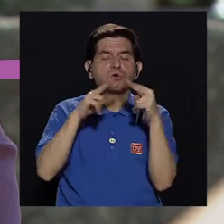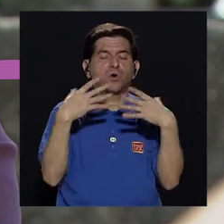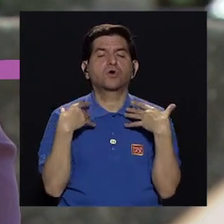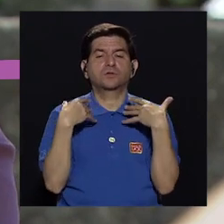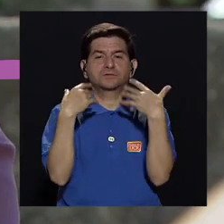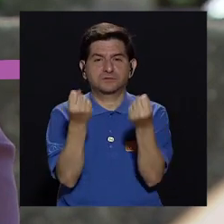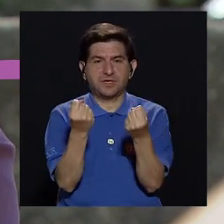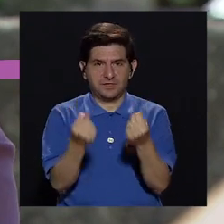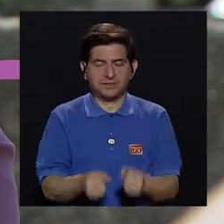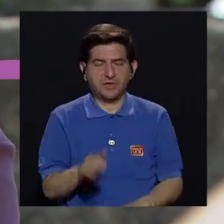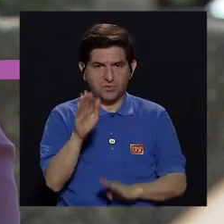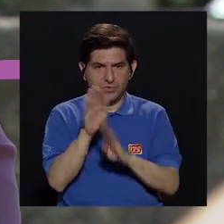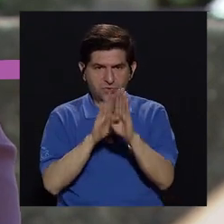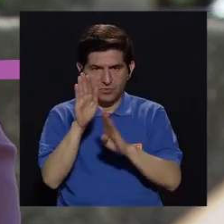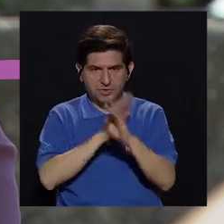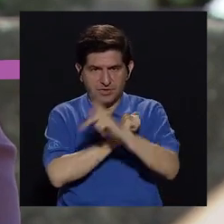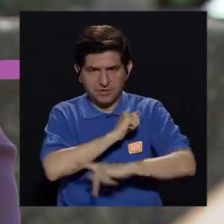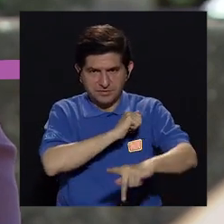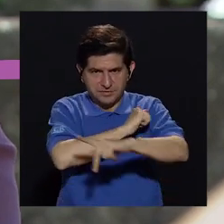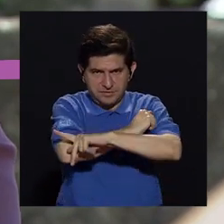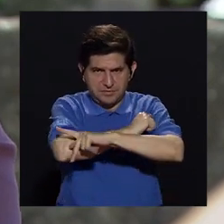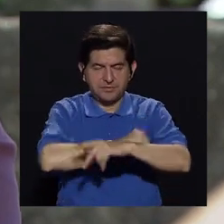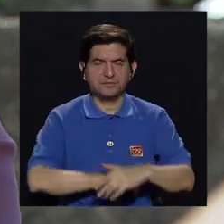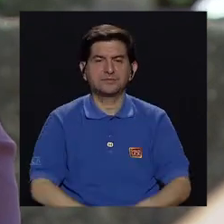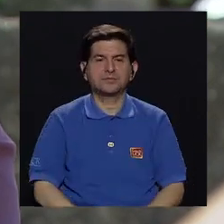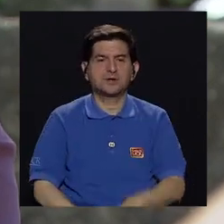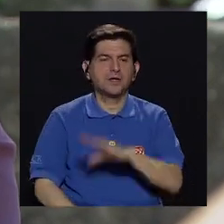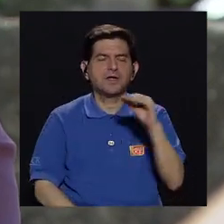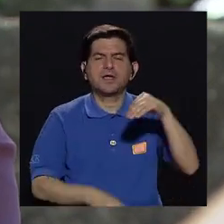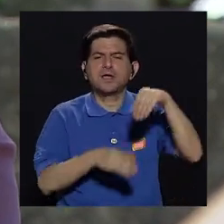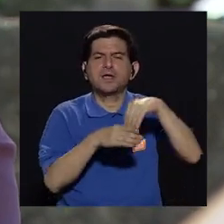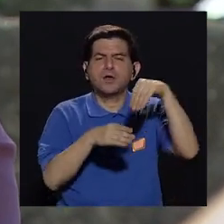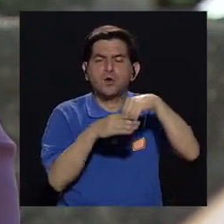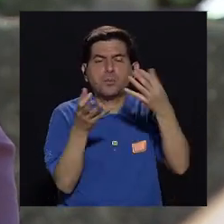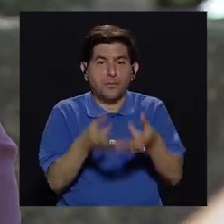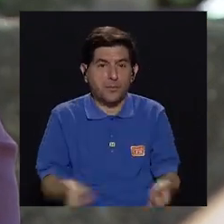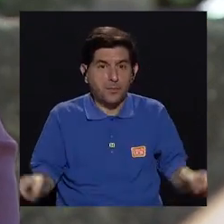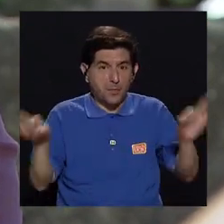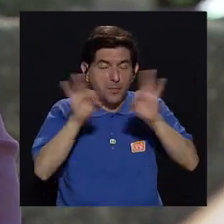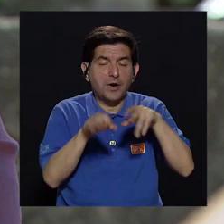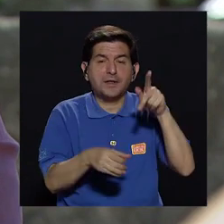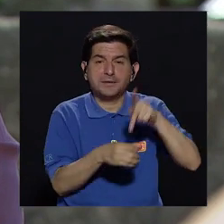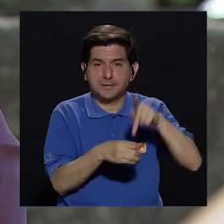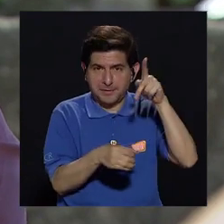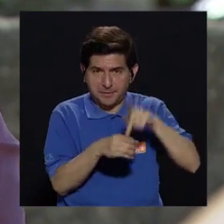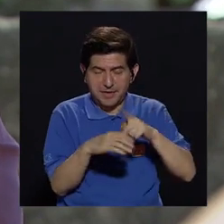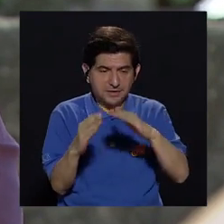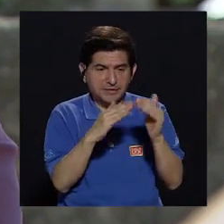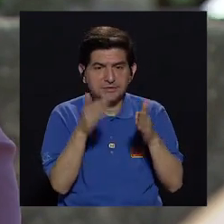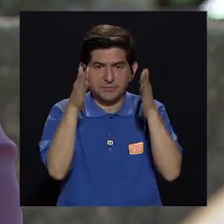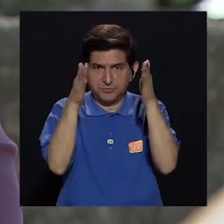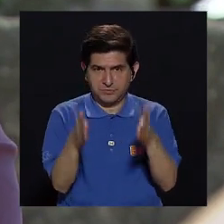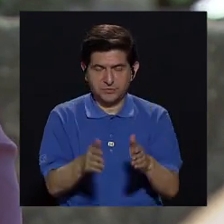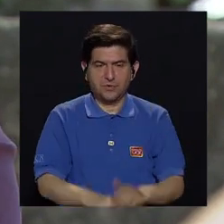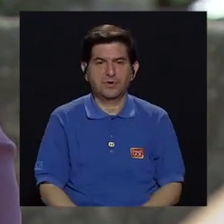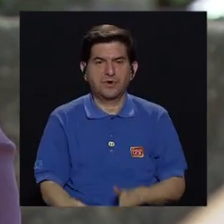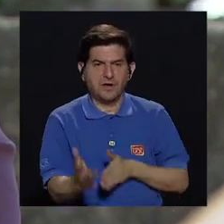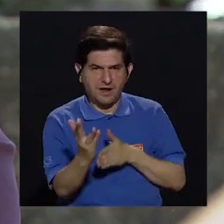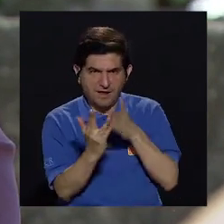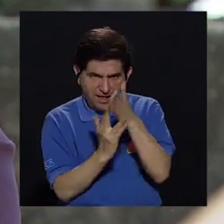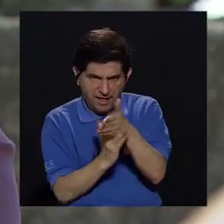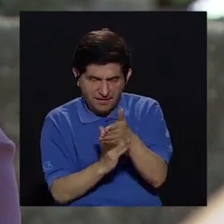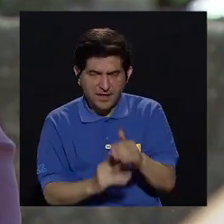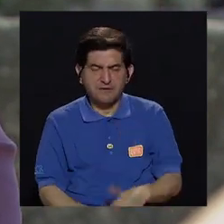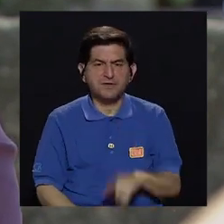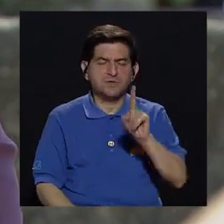de la salud que se está desarrollando en el país. Y un componente muy, muy importante es la participación ciudadana a través